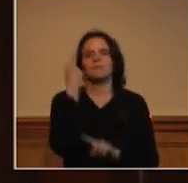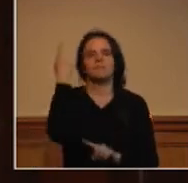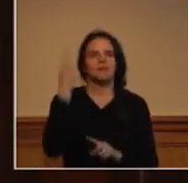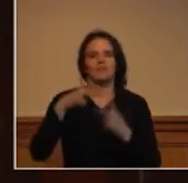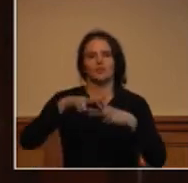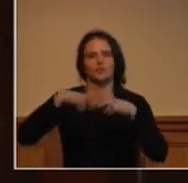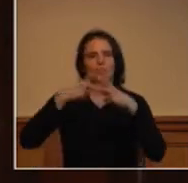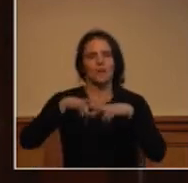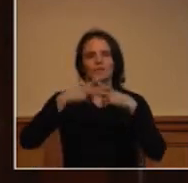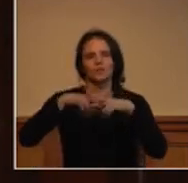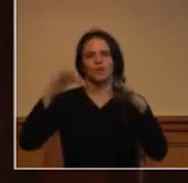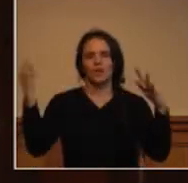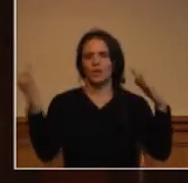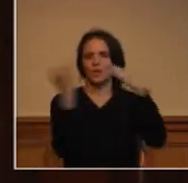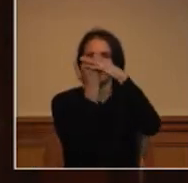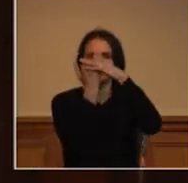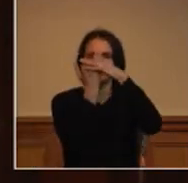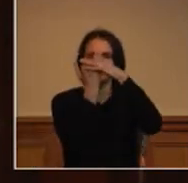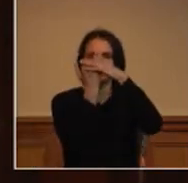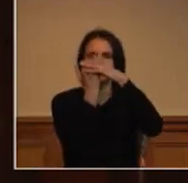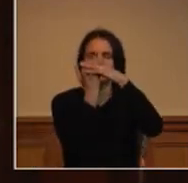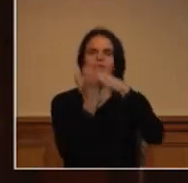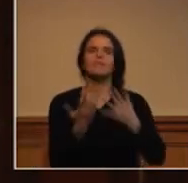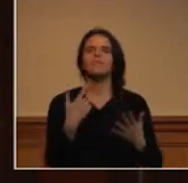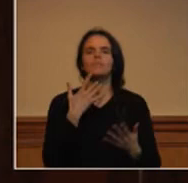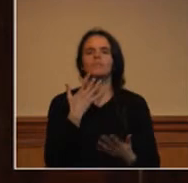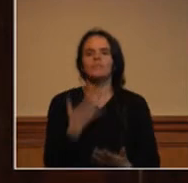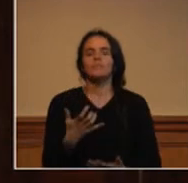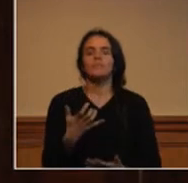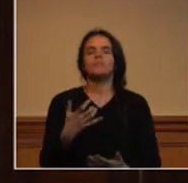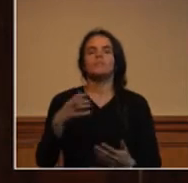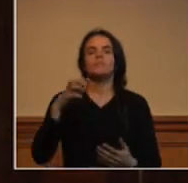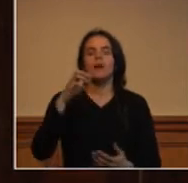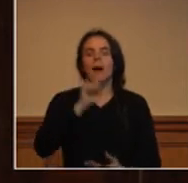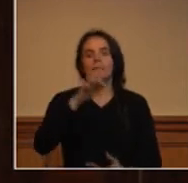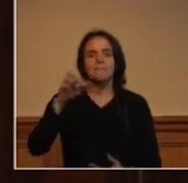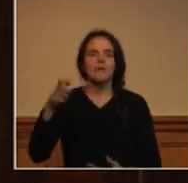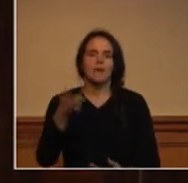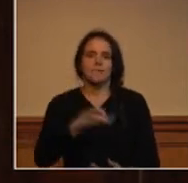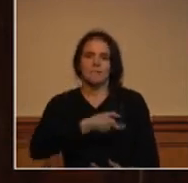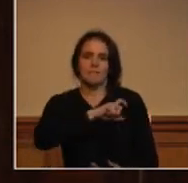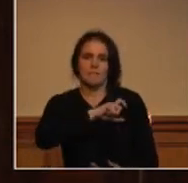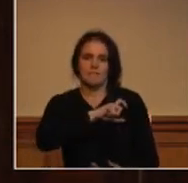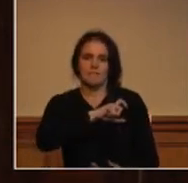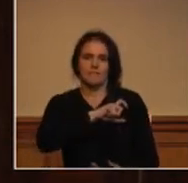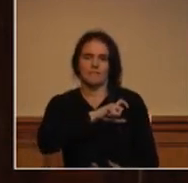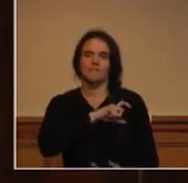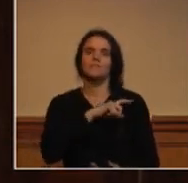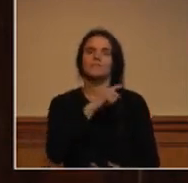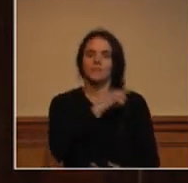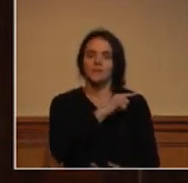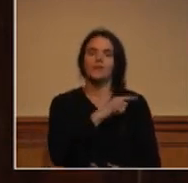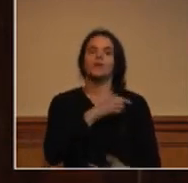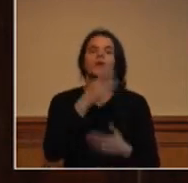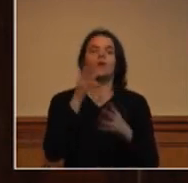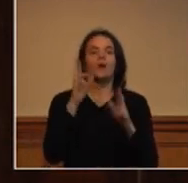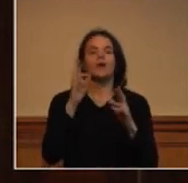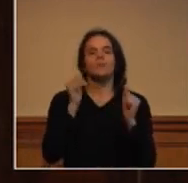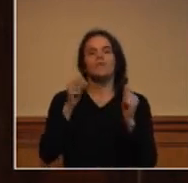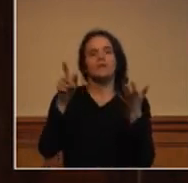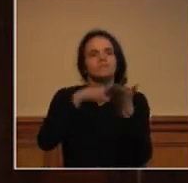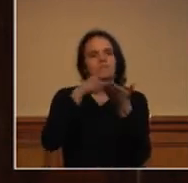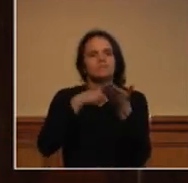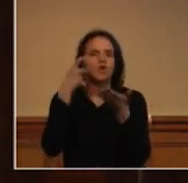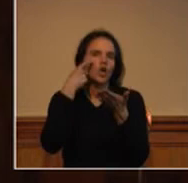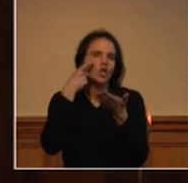instrumento inclusivo para apoyo lector que se genera en español. La idea es que lo puedan explorar,